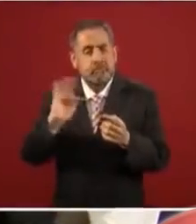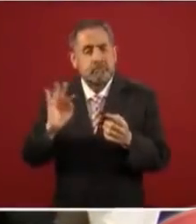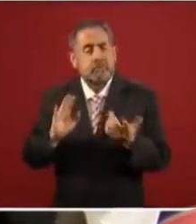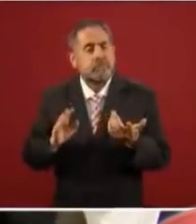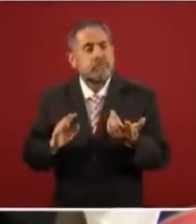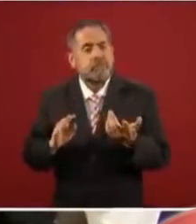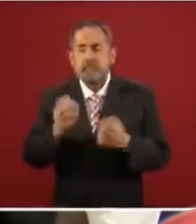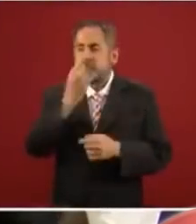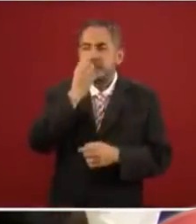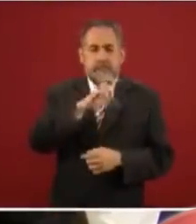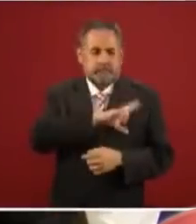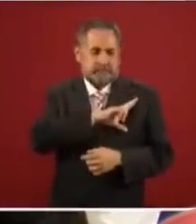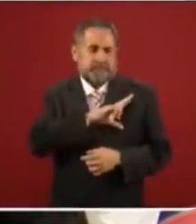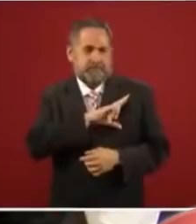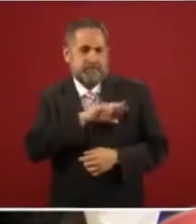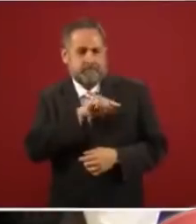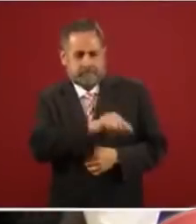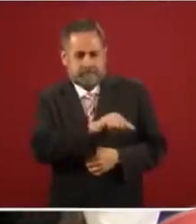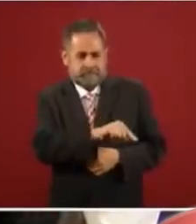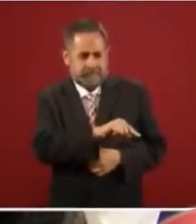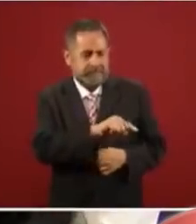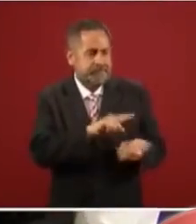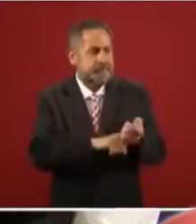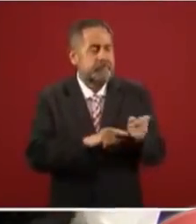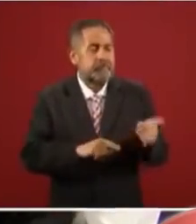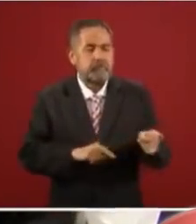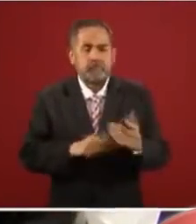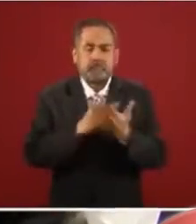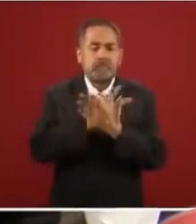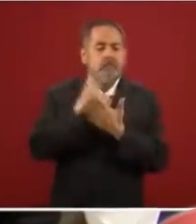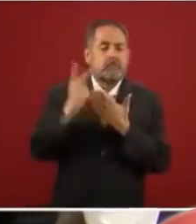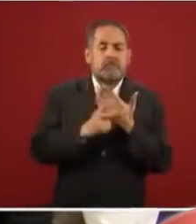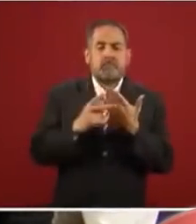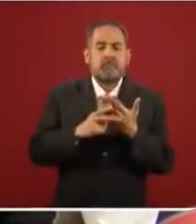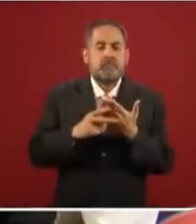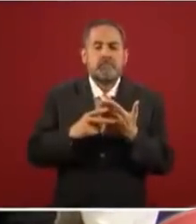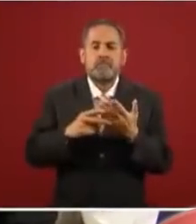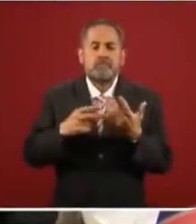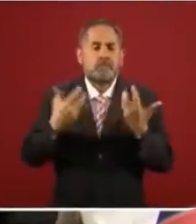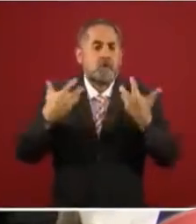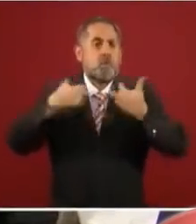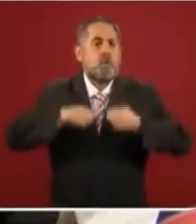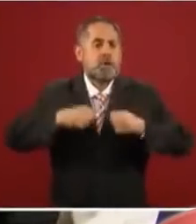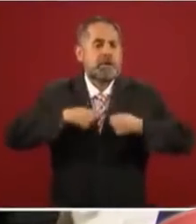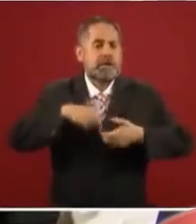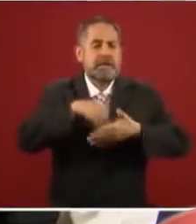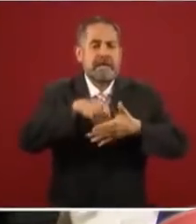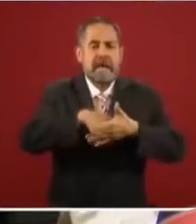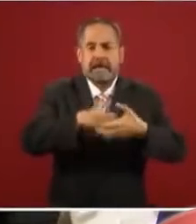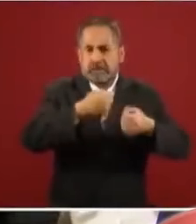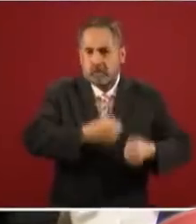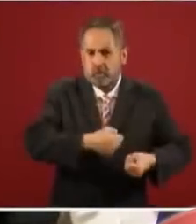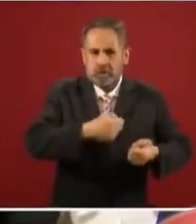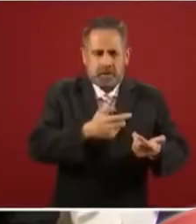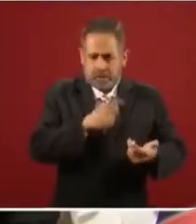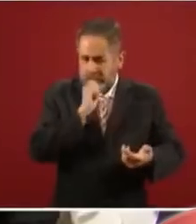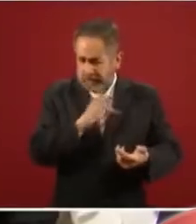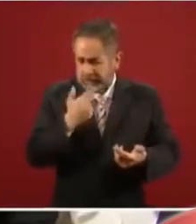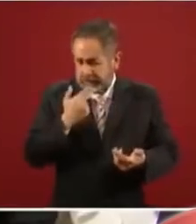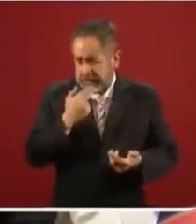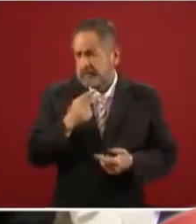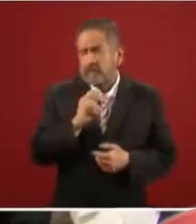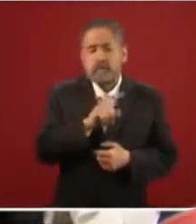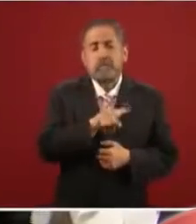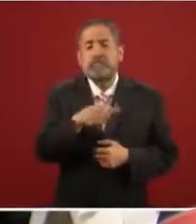sobre todo en escuelas privadas, quienes aceptan el programa de mochila segura, y también si considera si tiene que